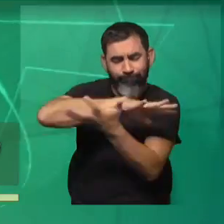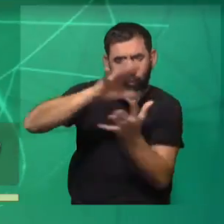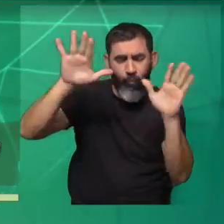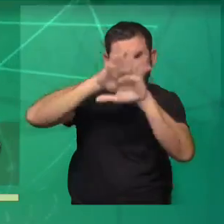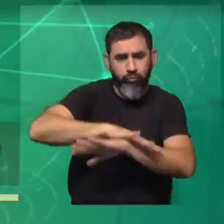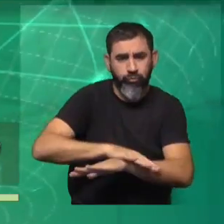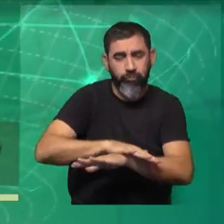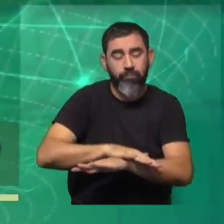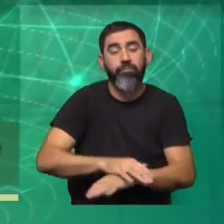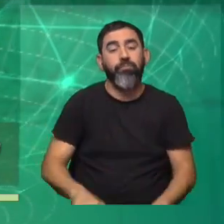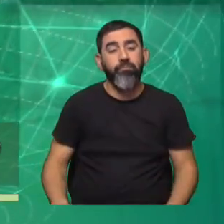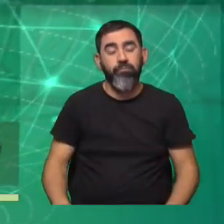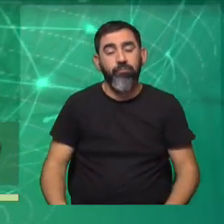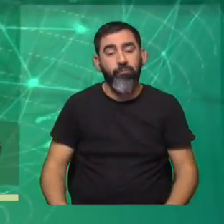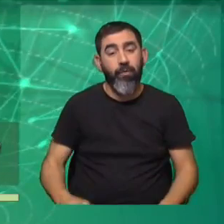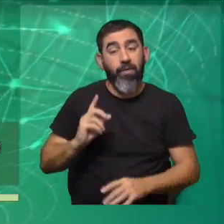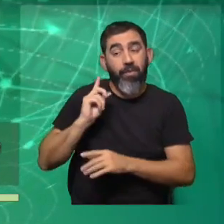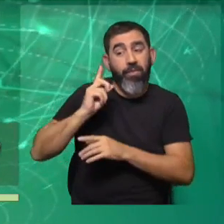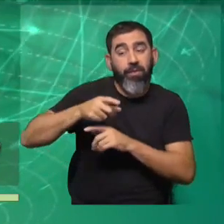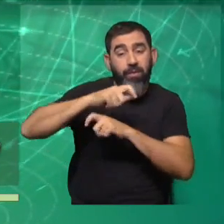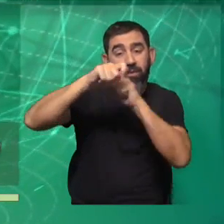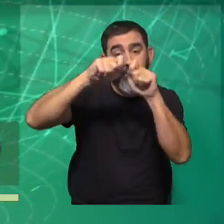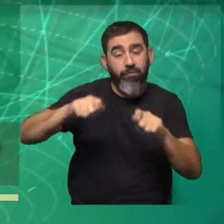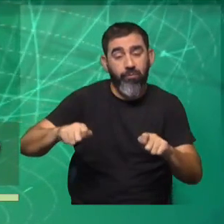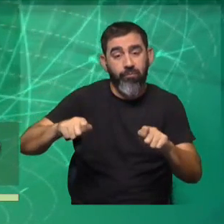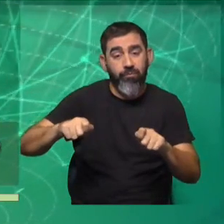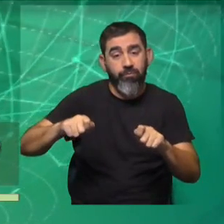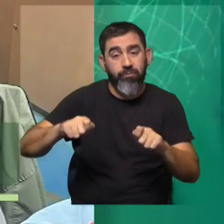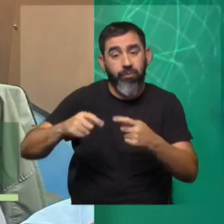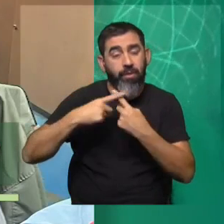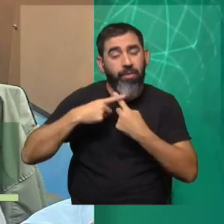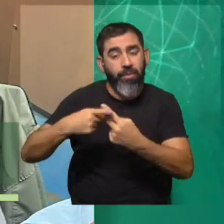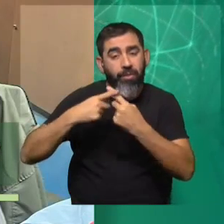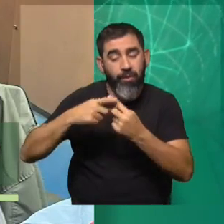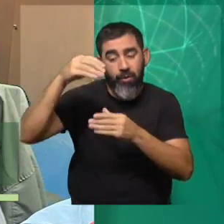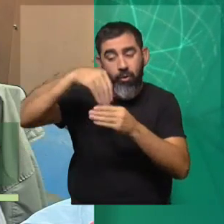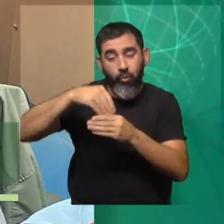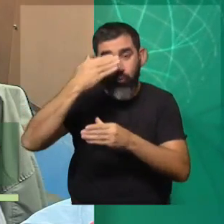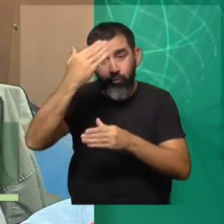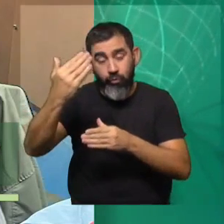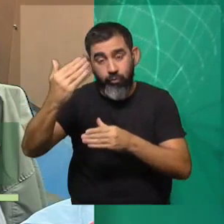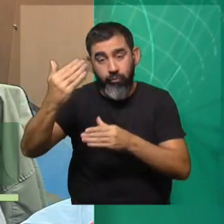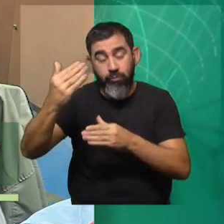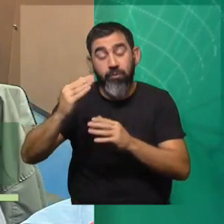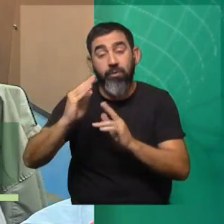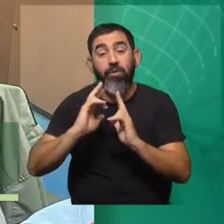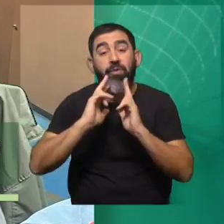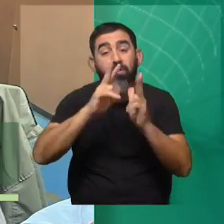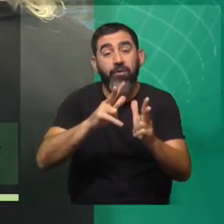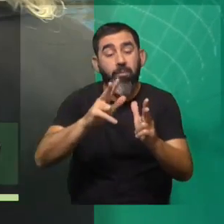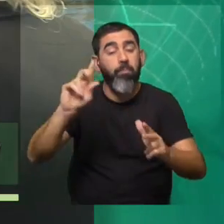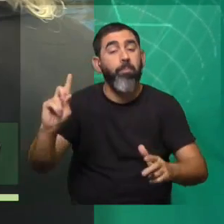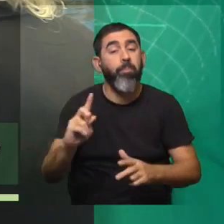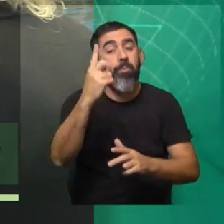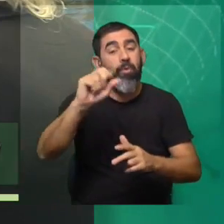ante la posibilidad de que la decisión Del pib cnt fuerese una discusión dentro del frente amplio Sánchez sostuvo que